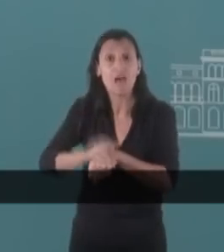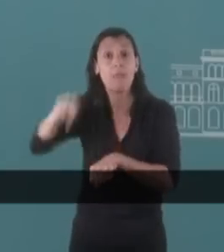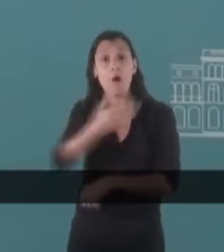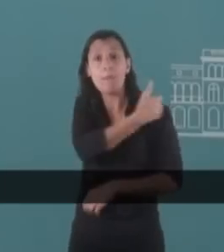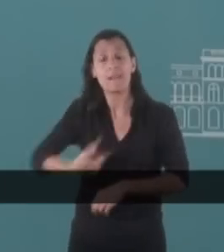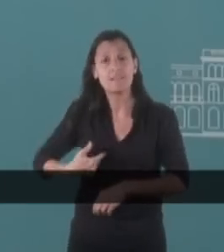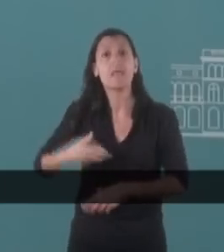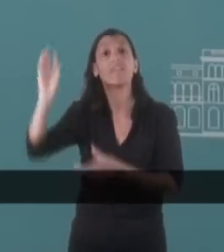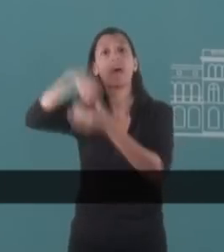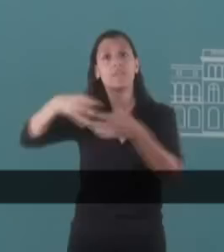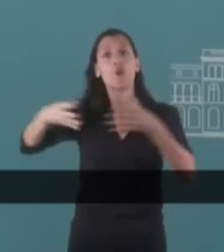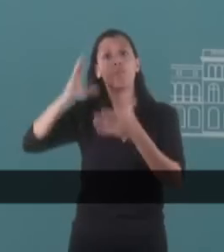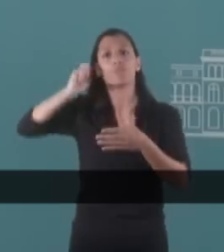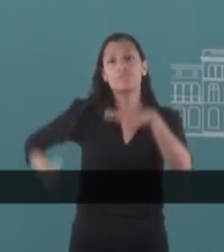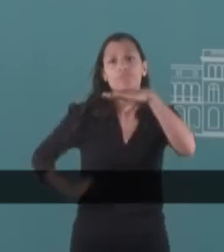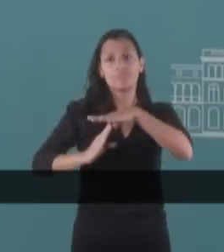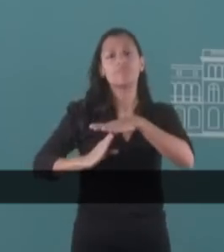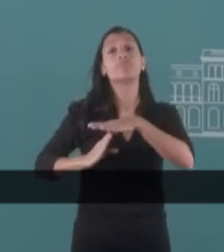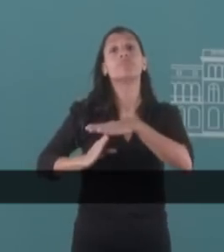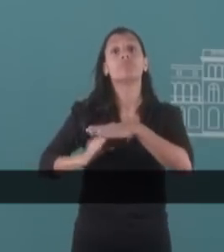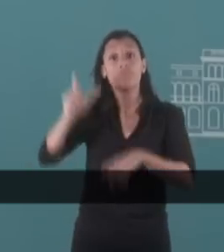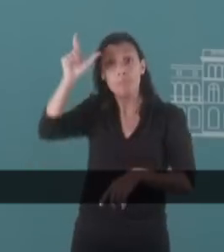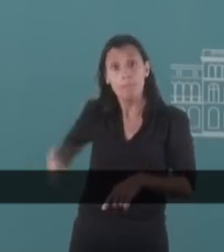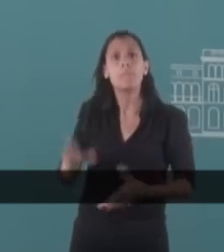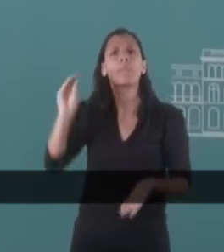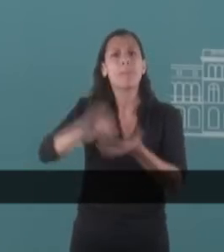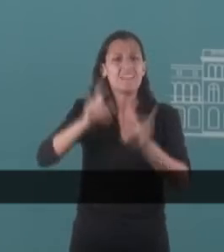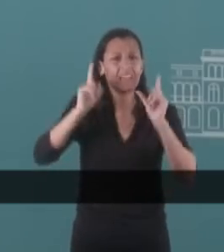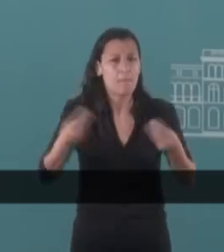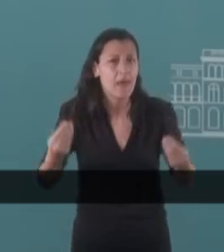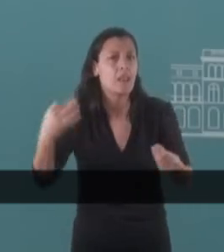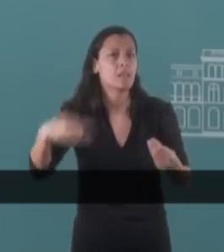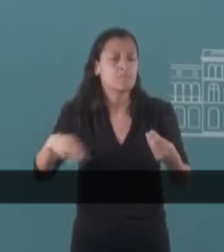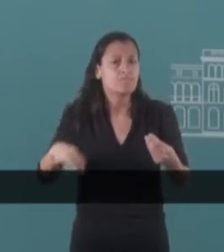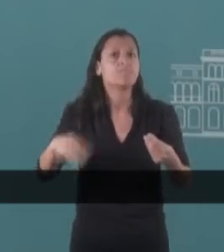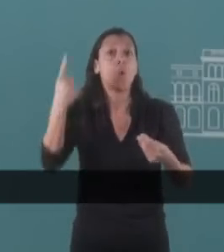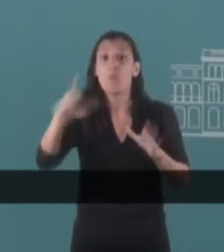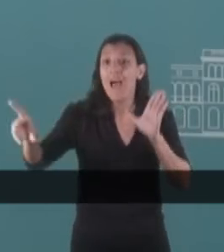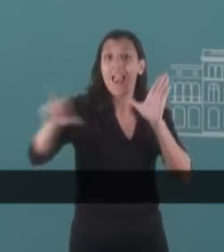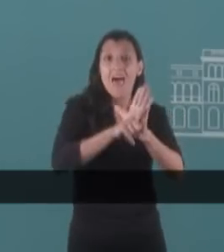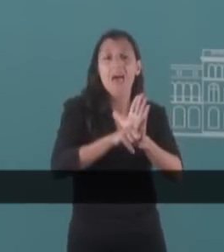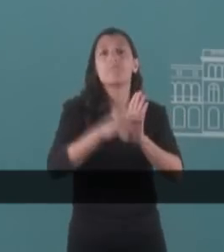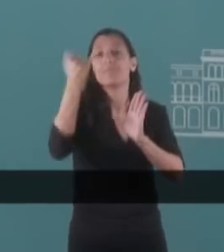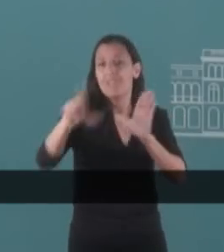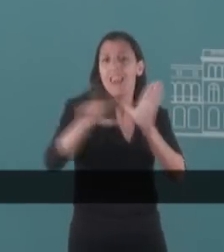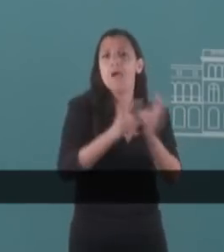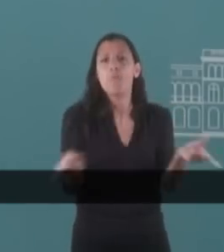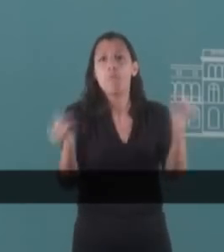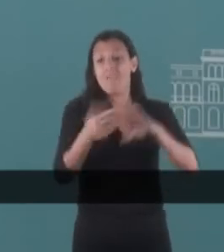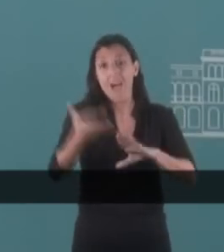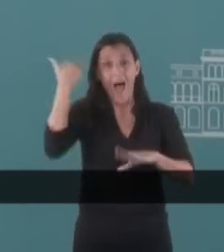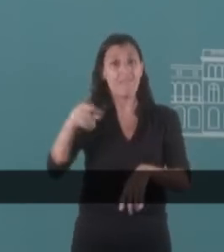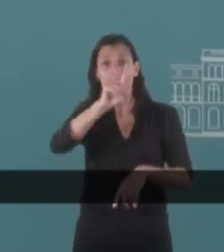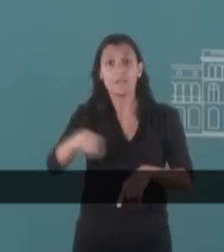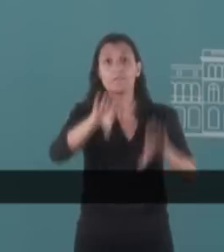Magistratura, tiene absolutamente detenido el Consejo de la Magistratura, pero que además derogó una ley, puso en vigencia una ley que había sido derogada por el